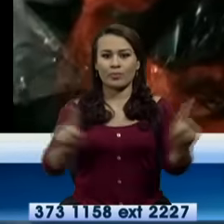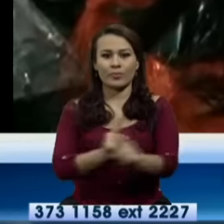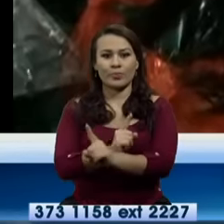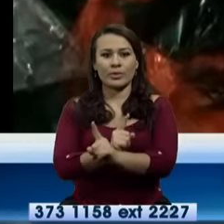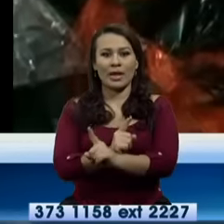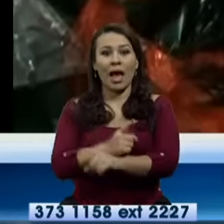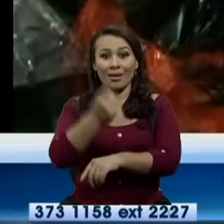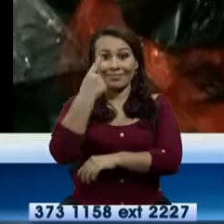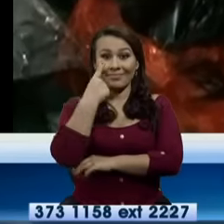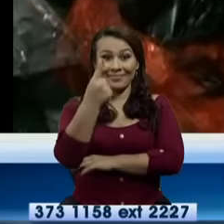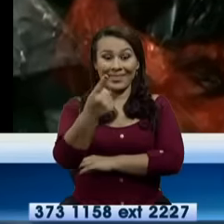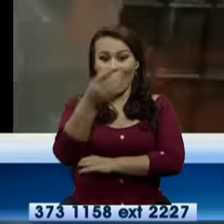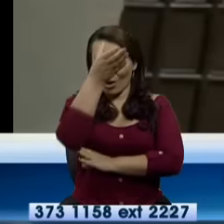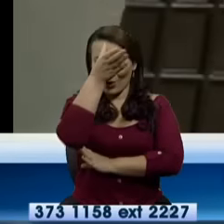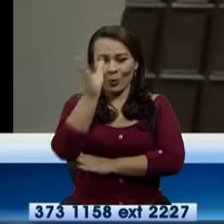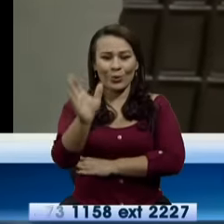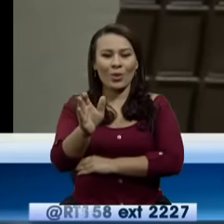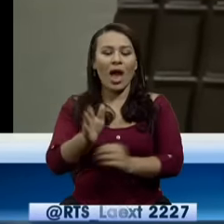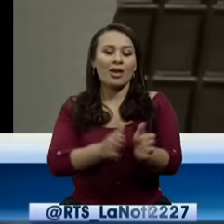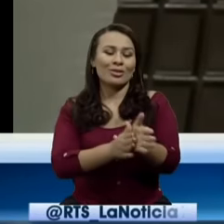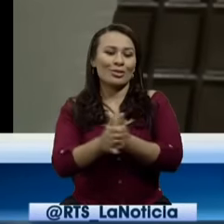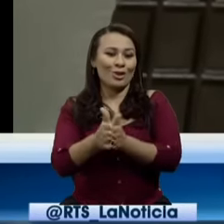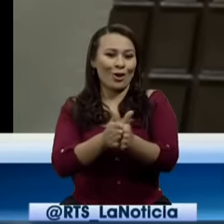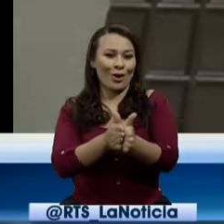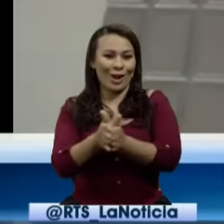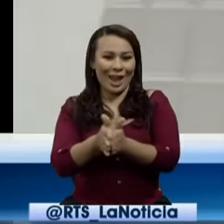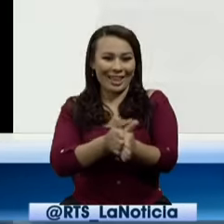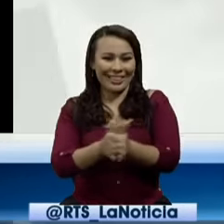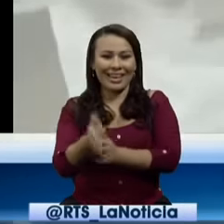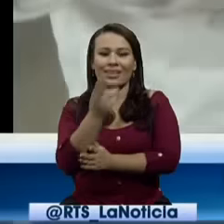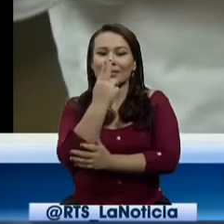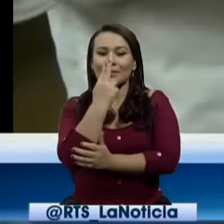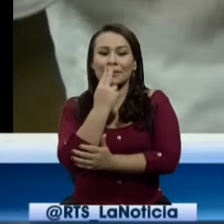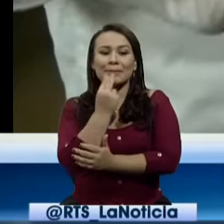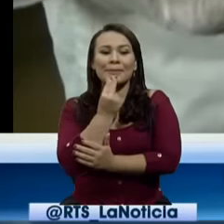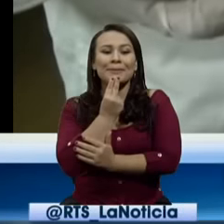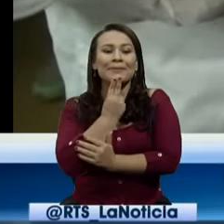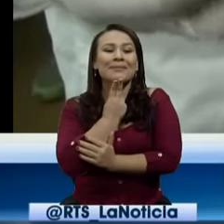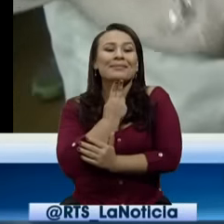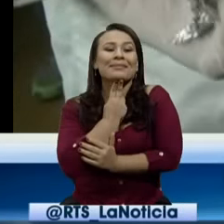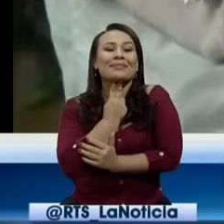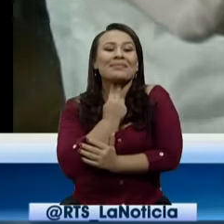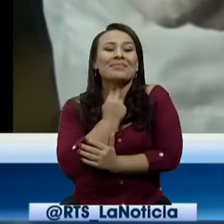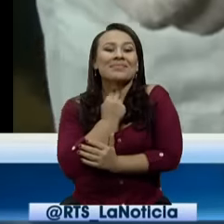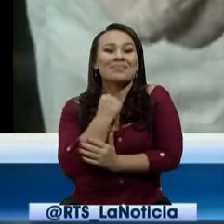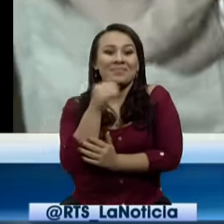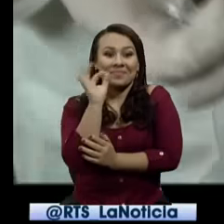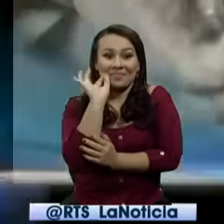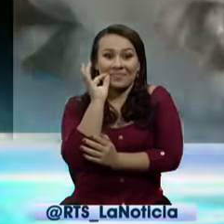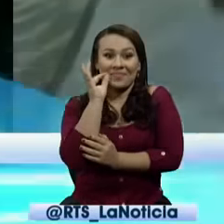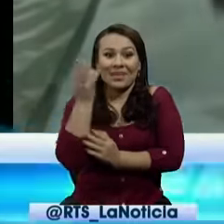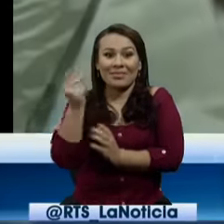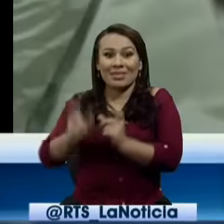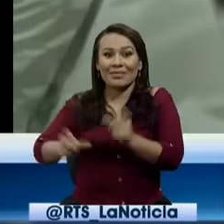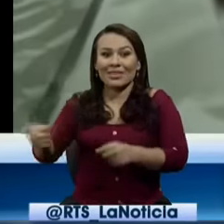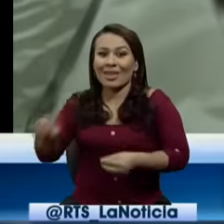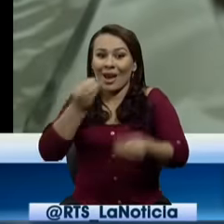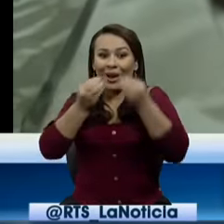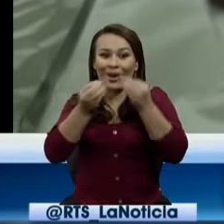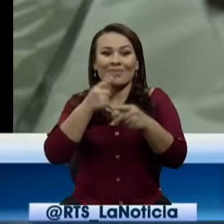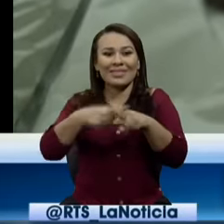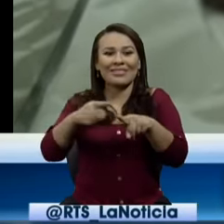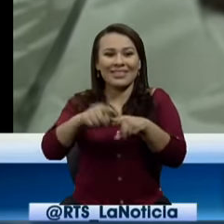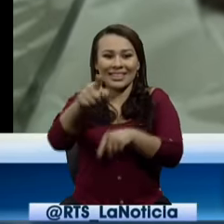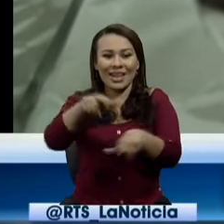así se mantiene la cultura del chocolate con ese único sabor que se disfruta de generación en generación desde los